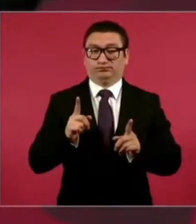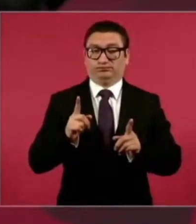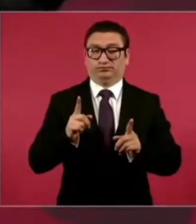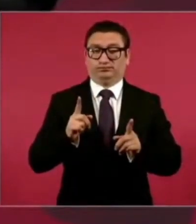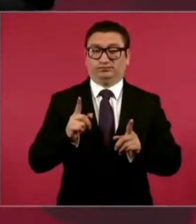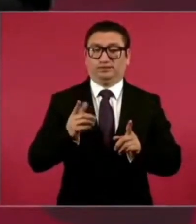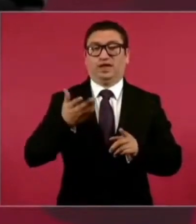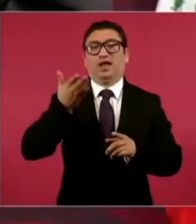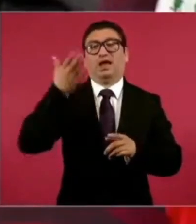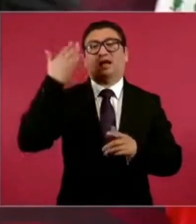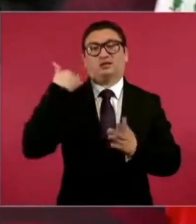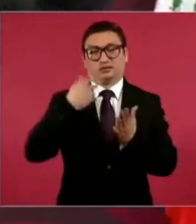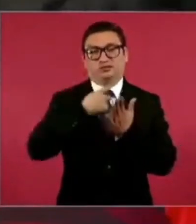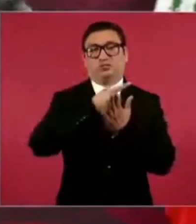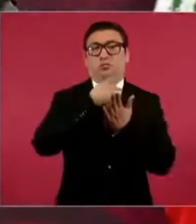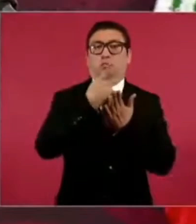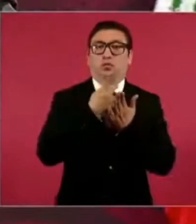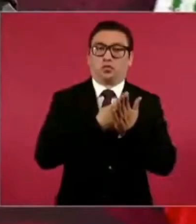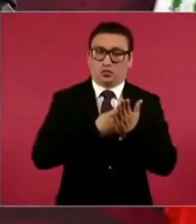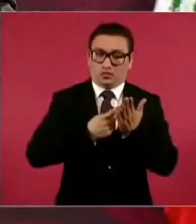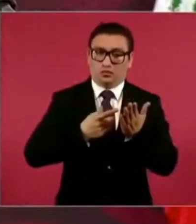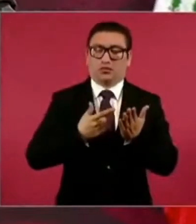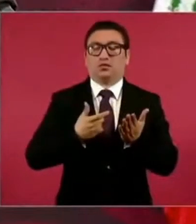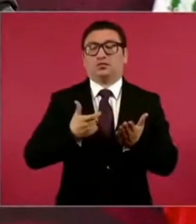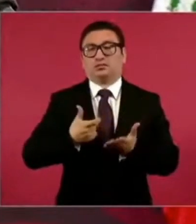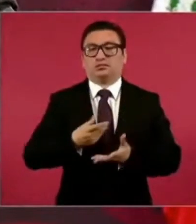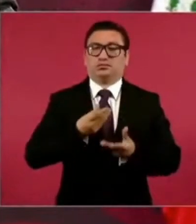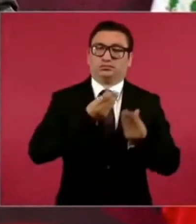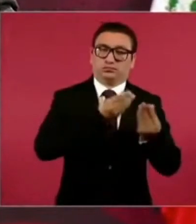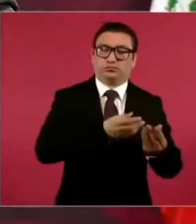había programa para todo.